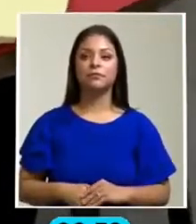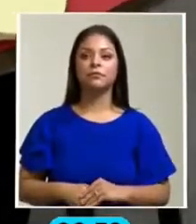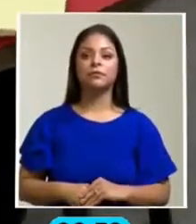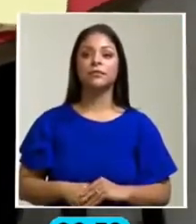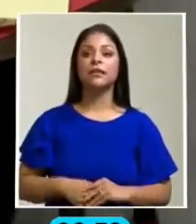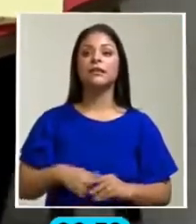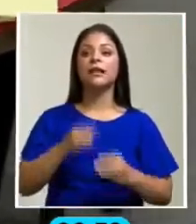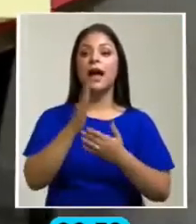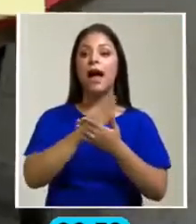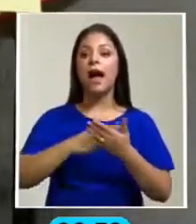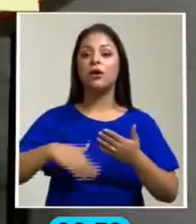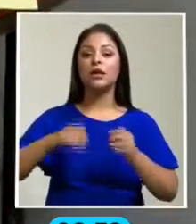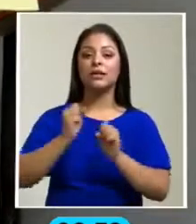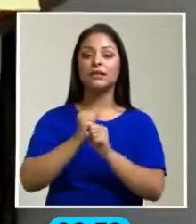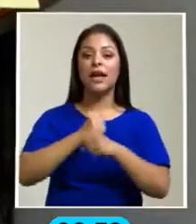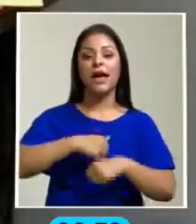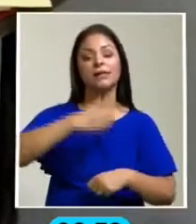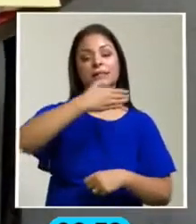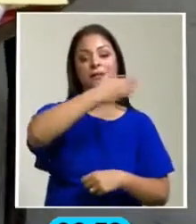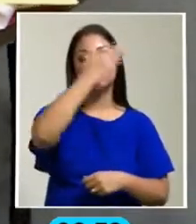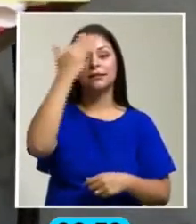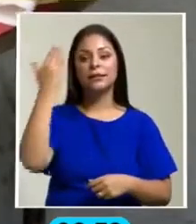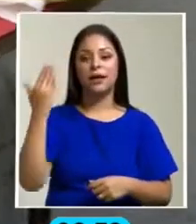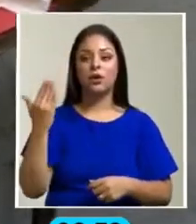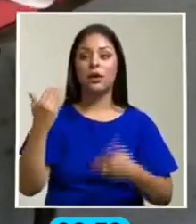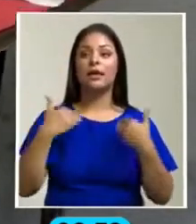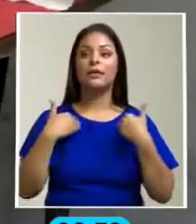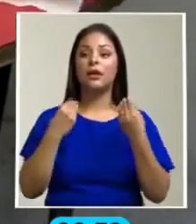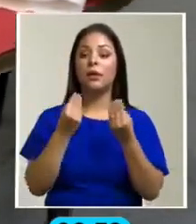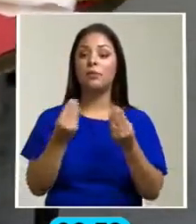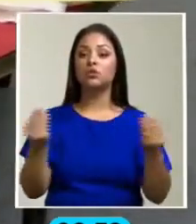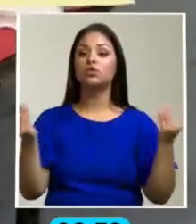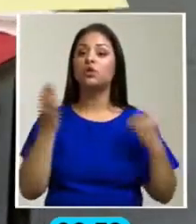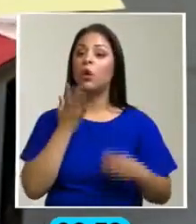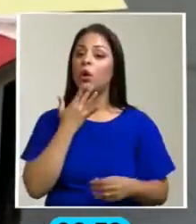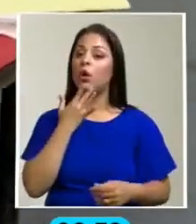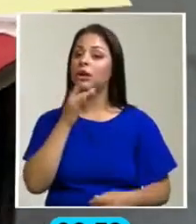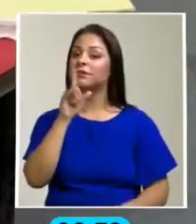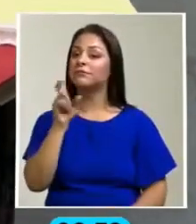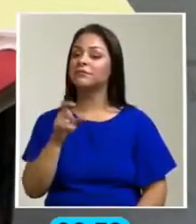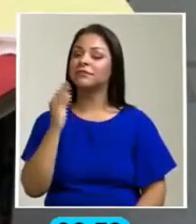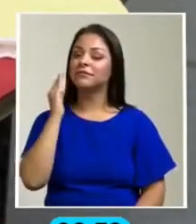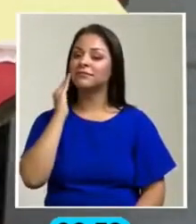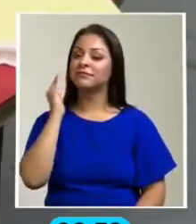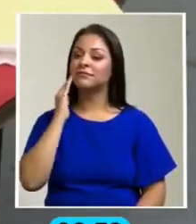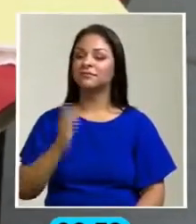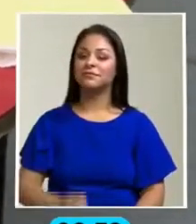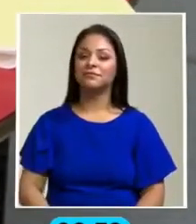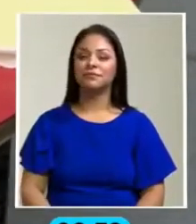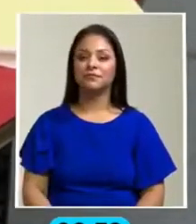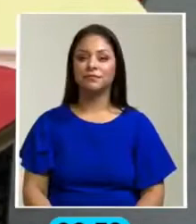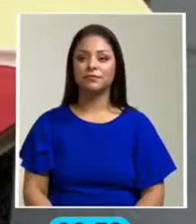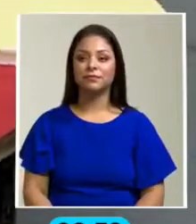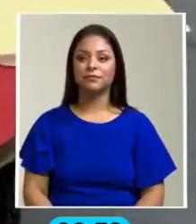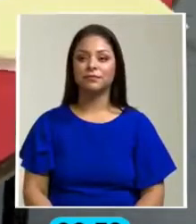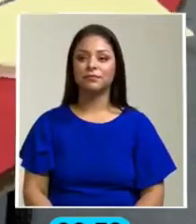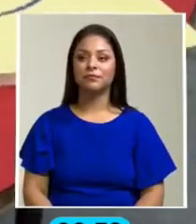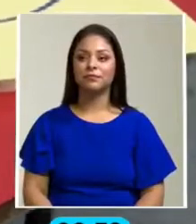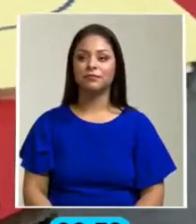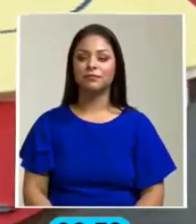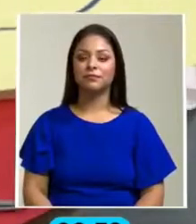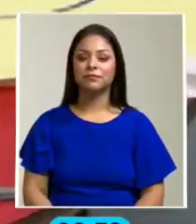cielo. Ajá, algo que se forma en el cielo. Y que tiene muchos colores. Ay. Entonces vamos a ver qué será lo que vamos a